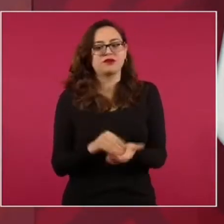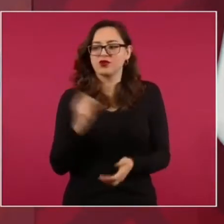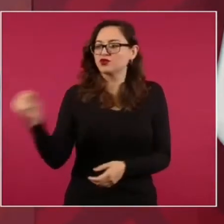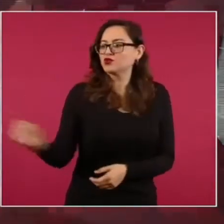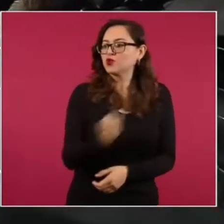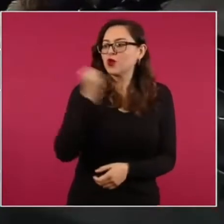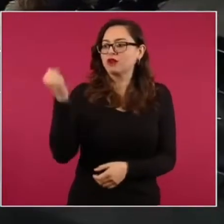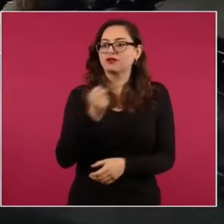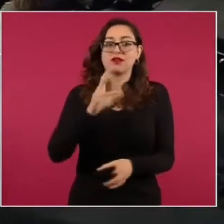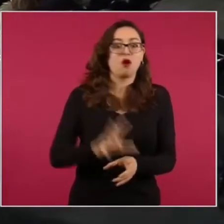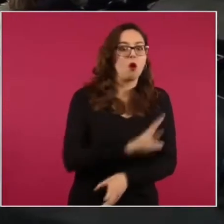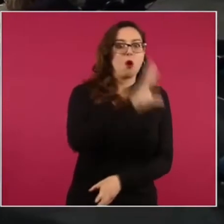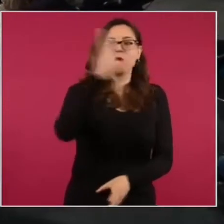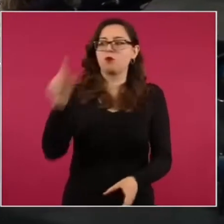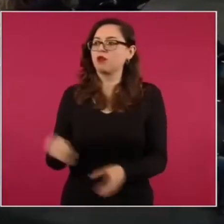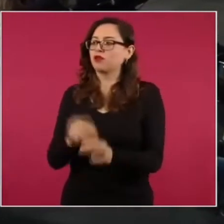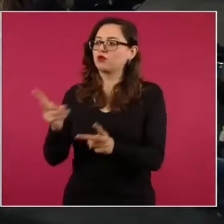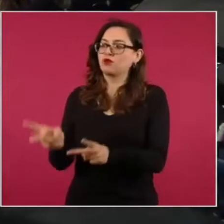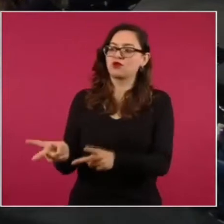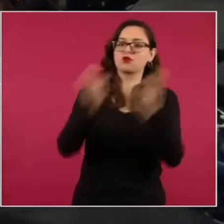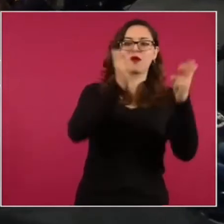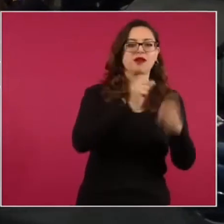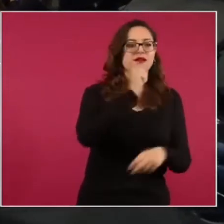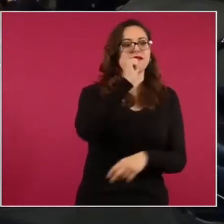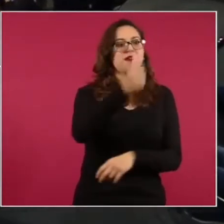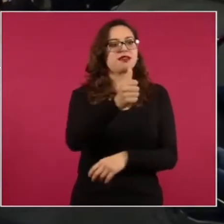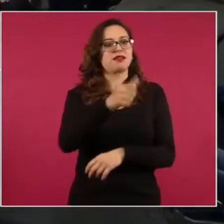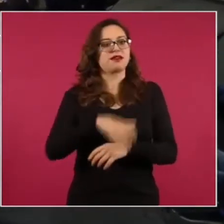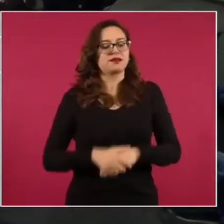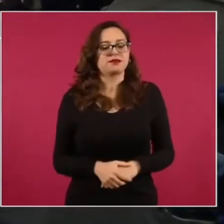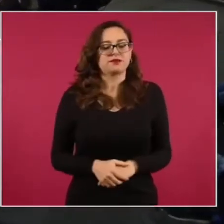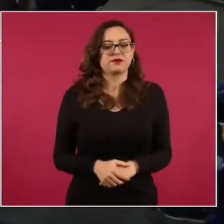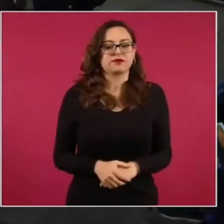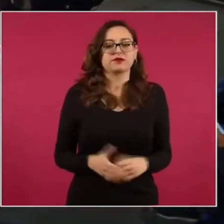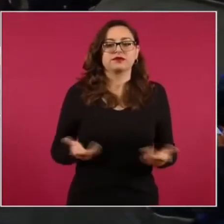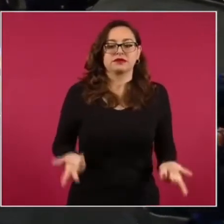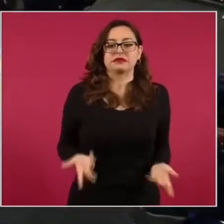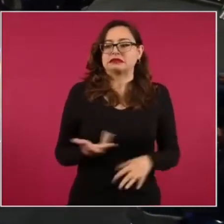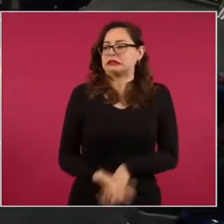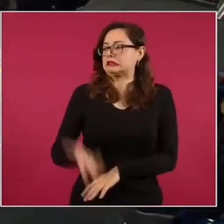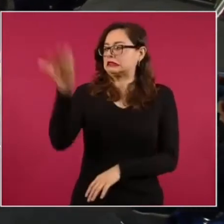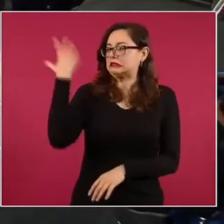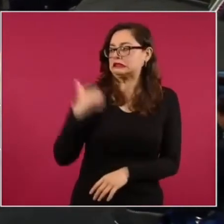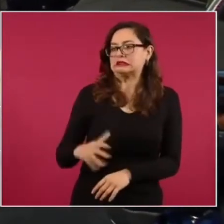Tenía muchísimo, mucho, y sigue teniendo.